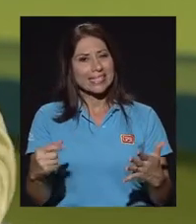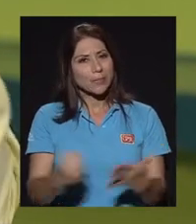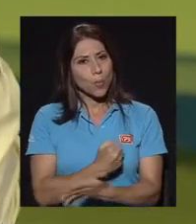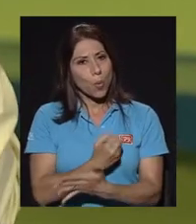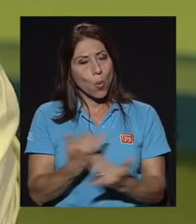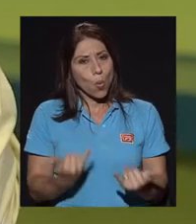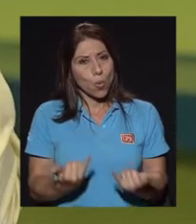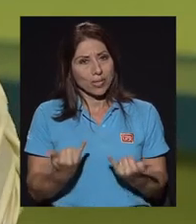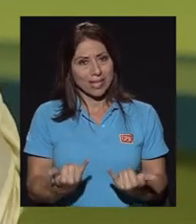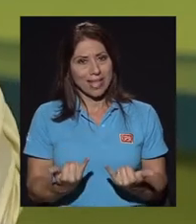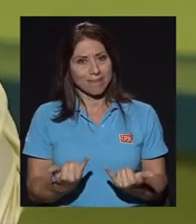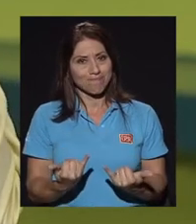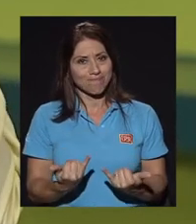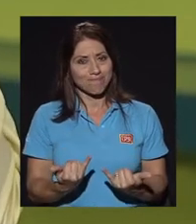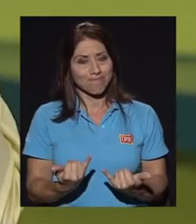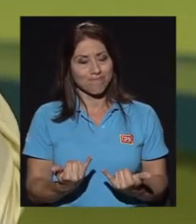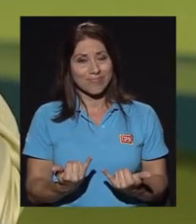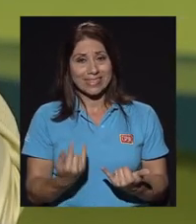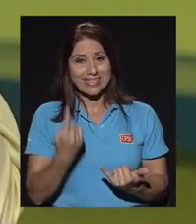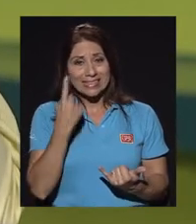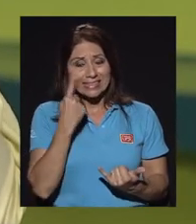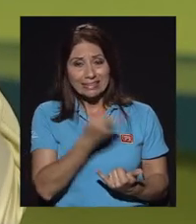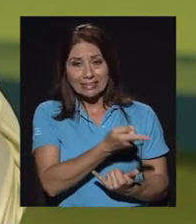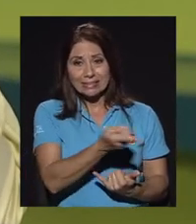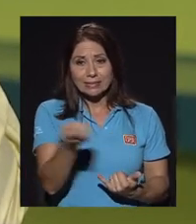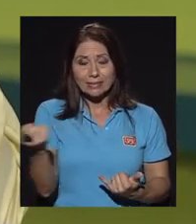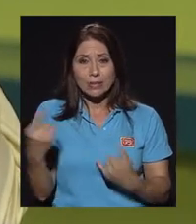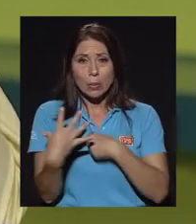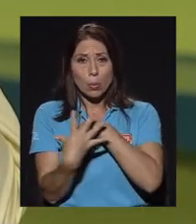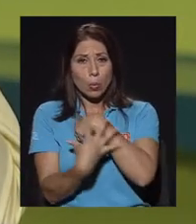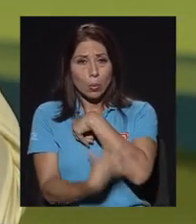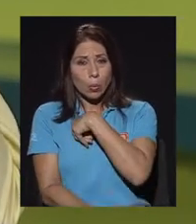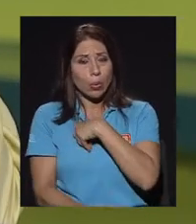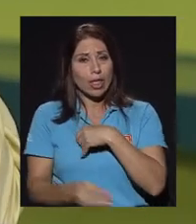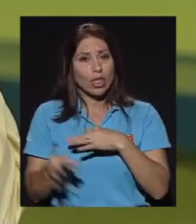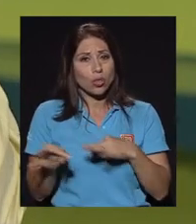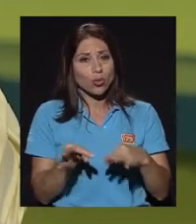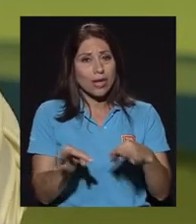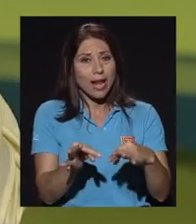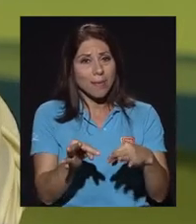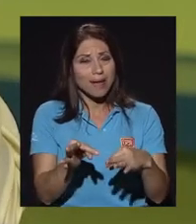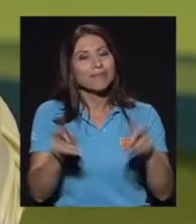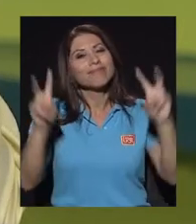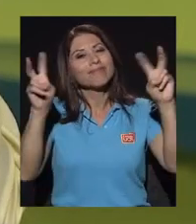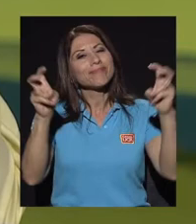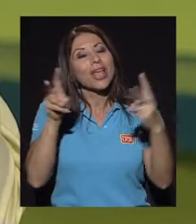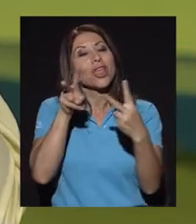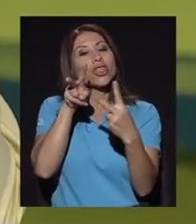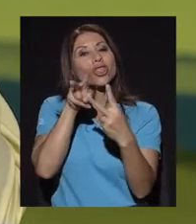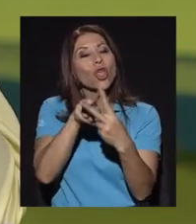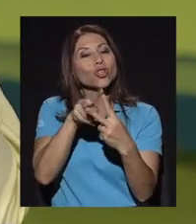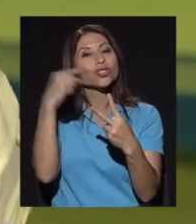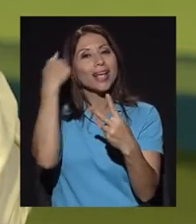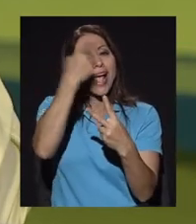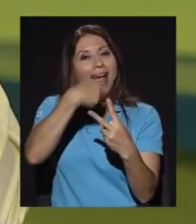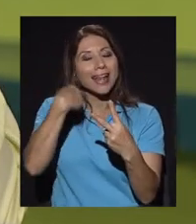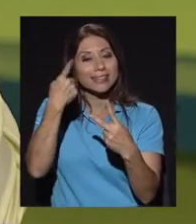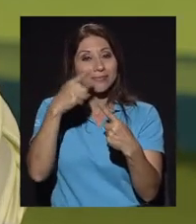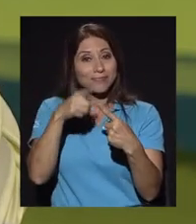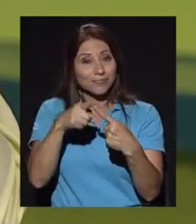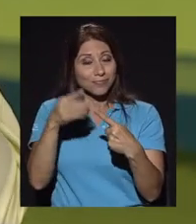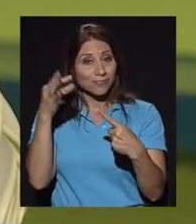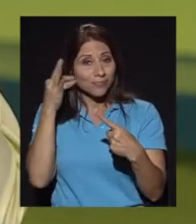Lastimosamente, hoy en día la cara de la pobreza en Turrialba tiene dos caras. Tiene una cara de jefa de